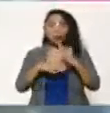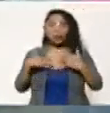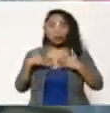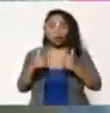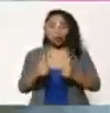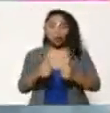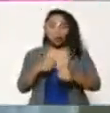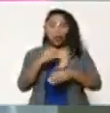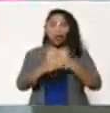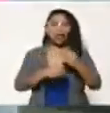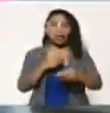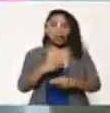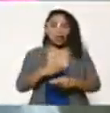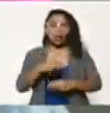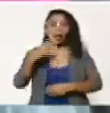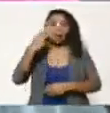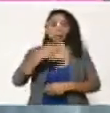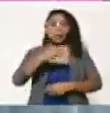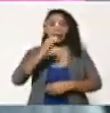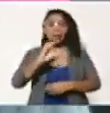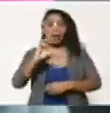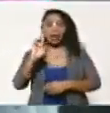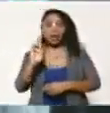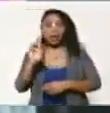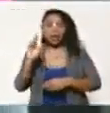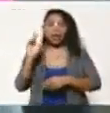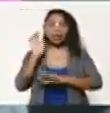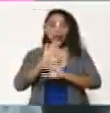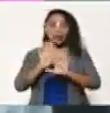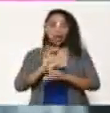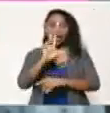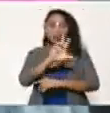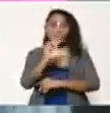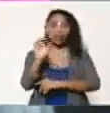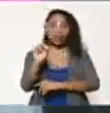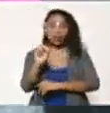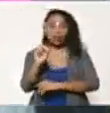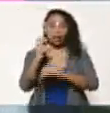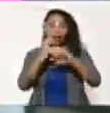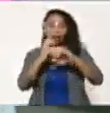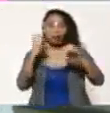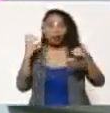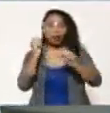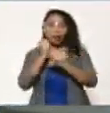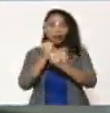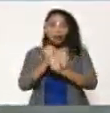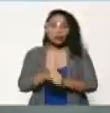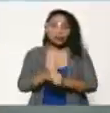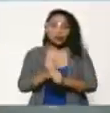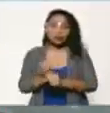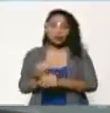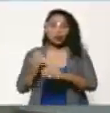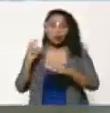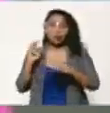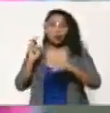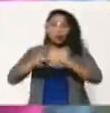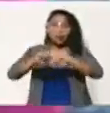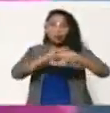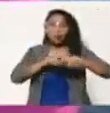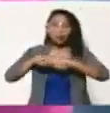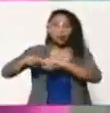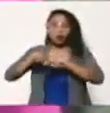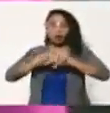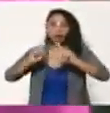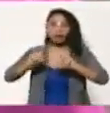para realizarse la prueba pcr ya tenemos más de 30 autos esperando para ser embarcado y trasladado a los diferentes